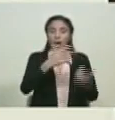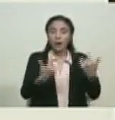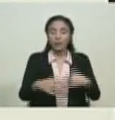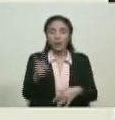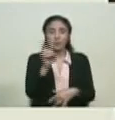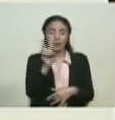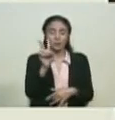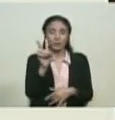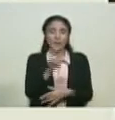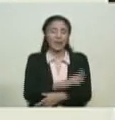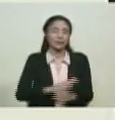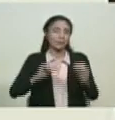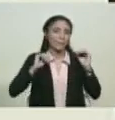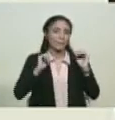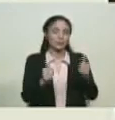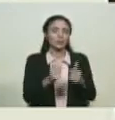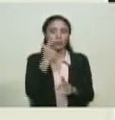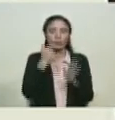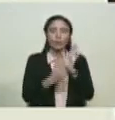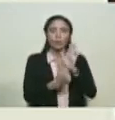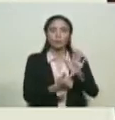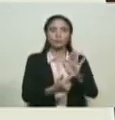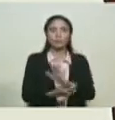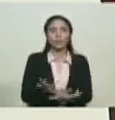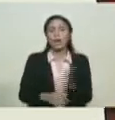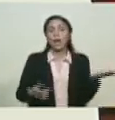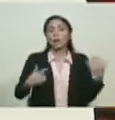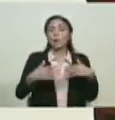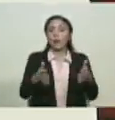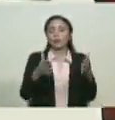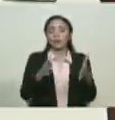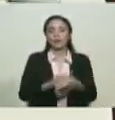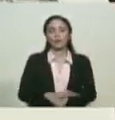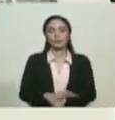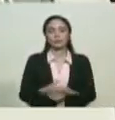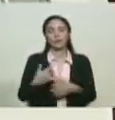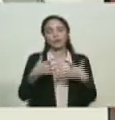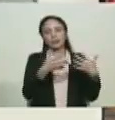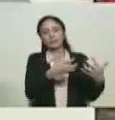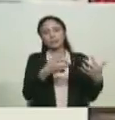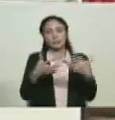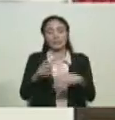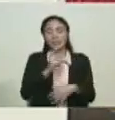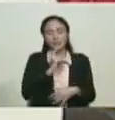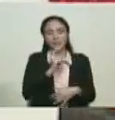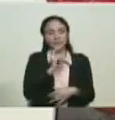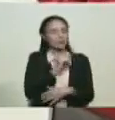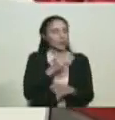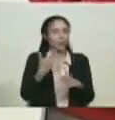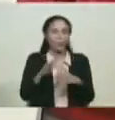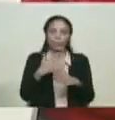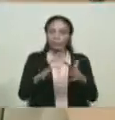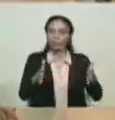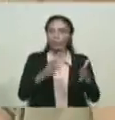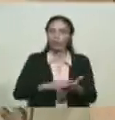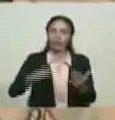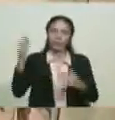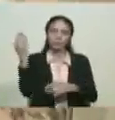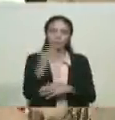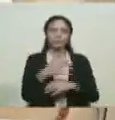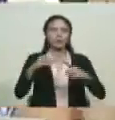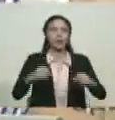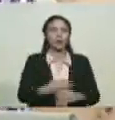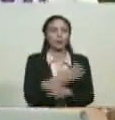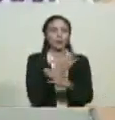por la dignidad y vamos a salir airoso victorioso de esta batalla se lo digo al pueblo vamos a salir con la